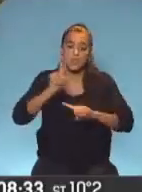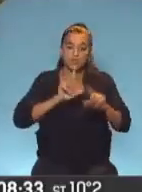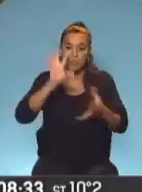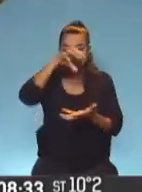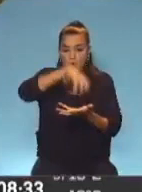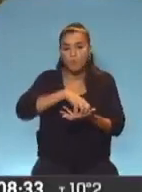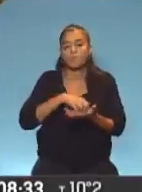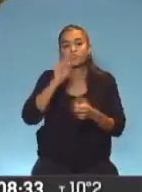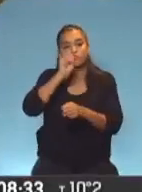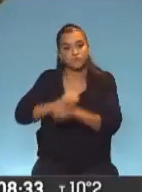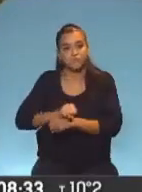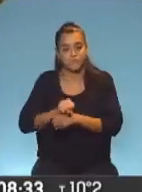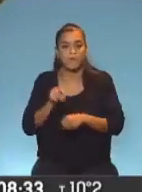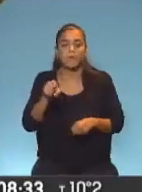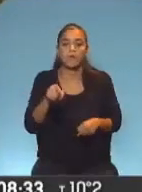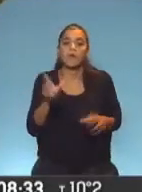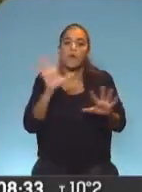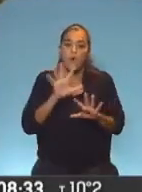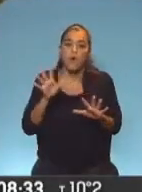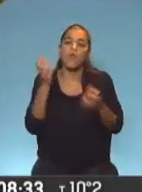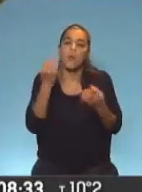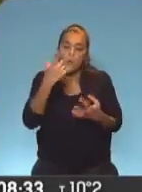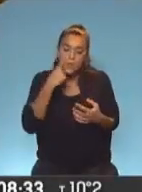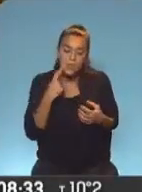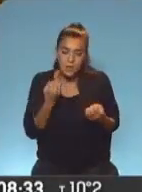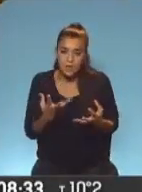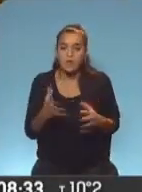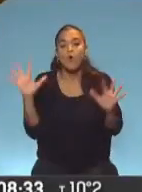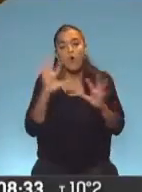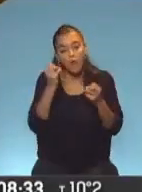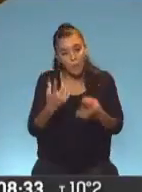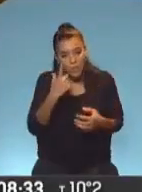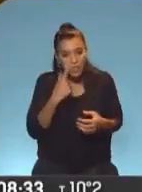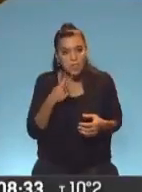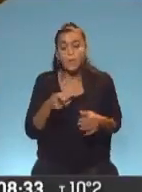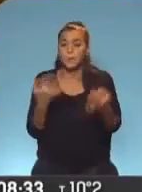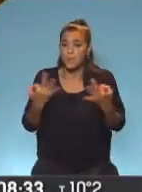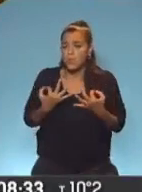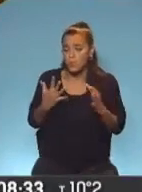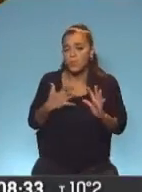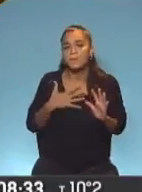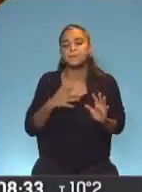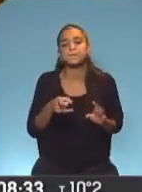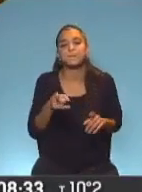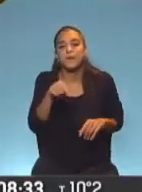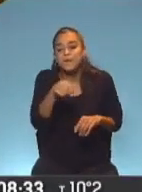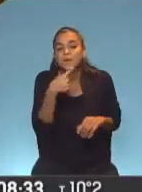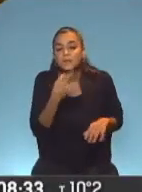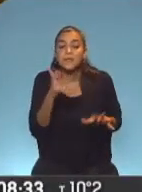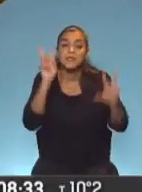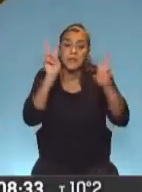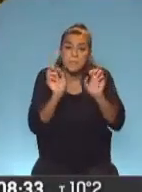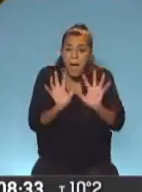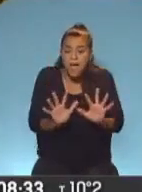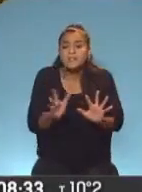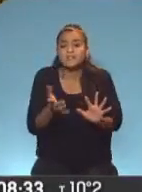Procuración Penitenciaria y que tiene la amabilidad de atendernos. Buen día, doctor, ¿cómo le va? Buen día, ¿cómo le va a usted? Bien, doctor, básicamente está planteado el tema. Digo,